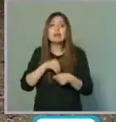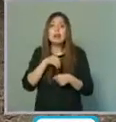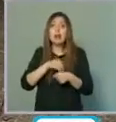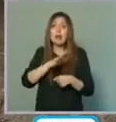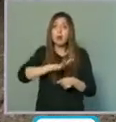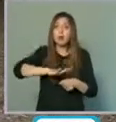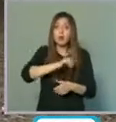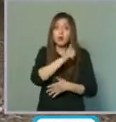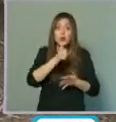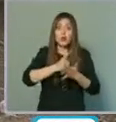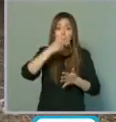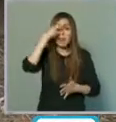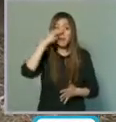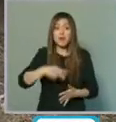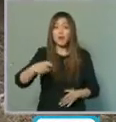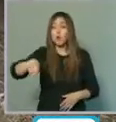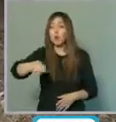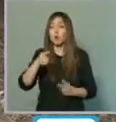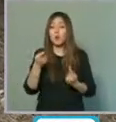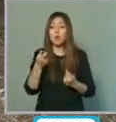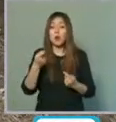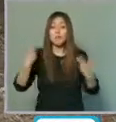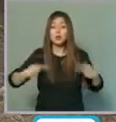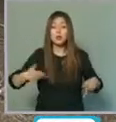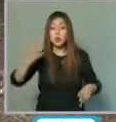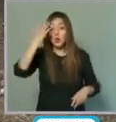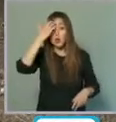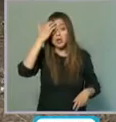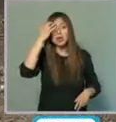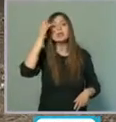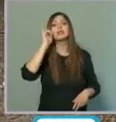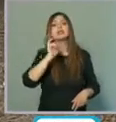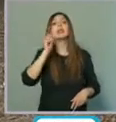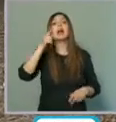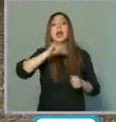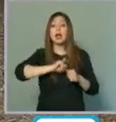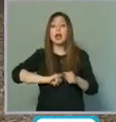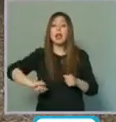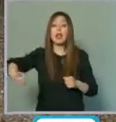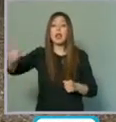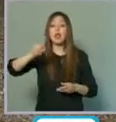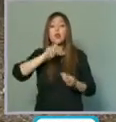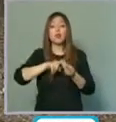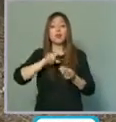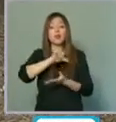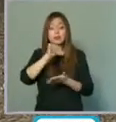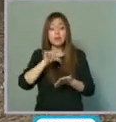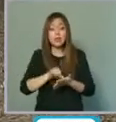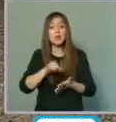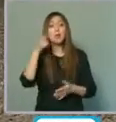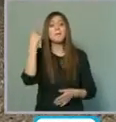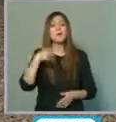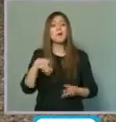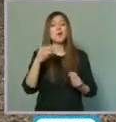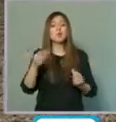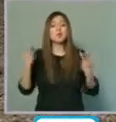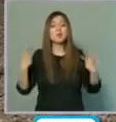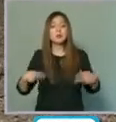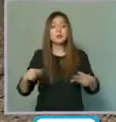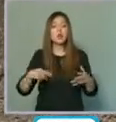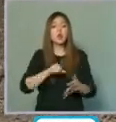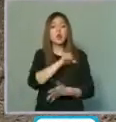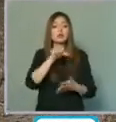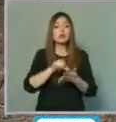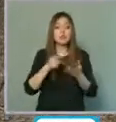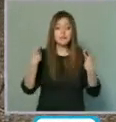conoce. Sí, bueno, es que aparte es un lugar un poco alejado del centro, entonces lo que siempre llama mucho la atención es el centro. Y